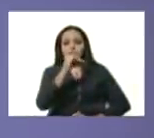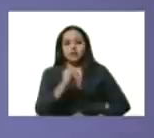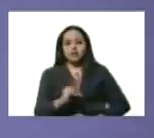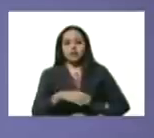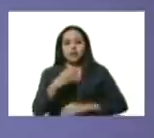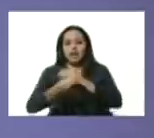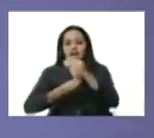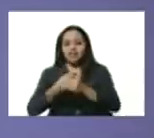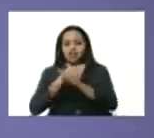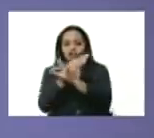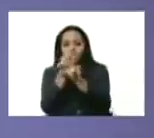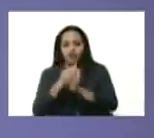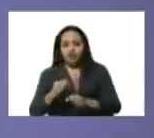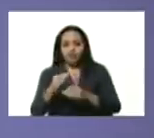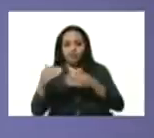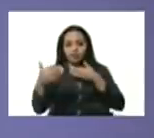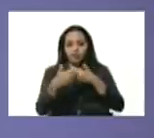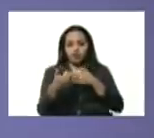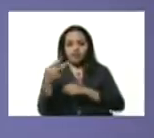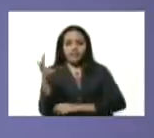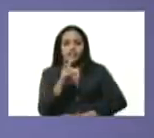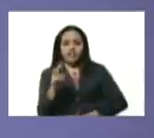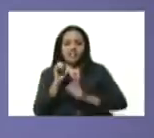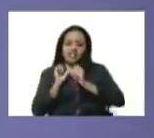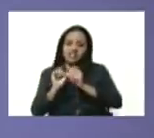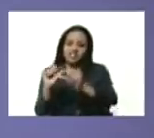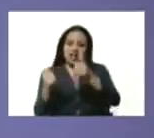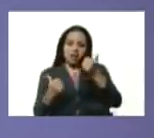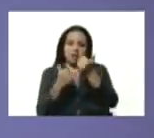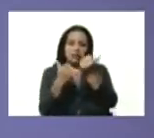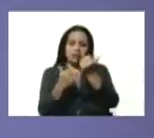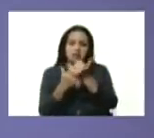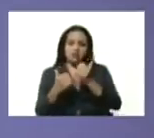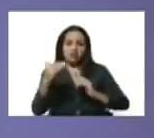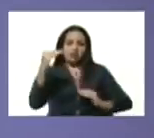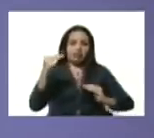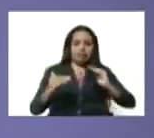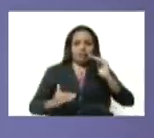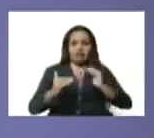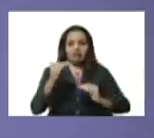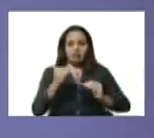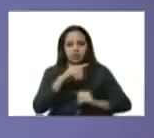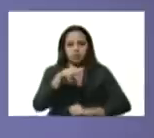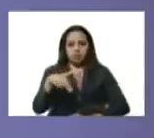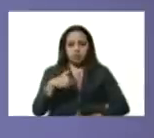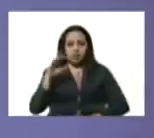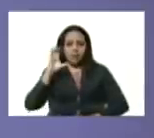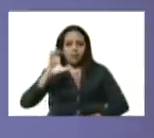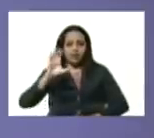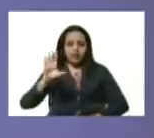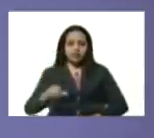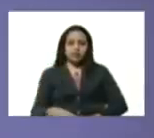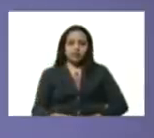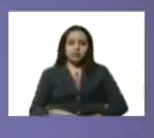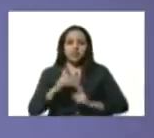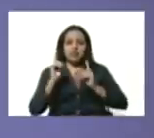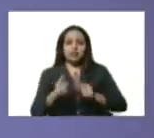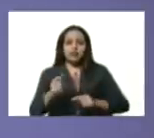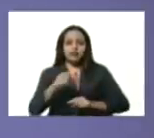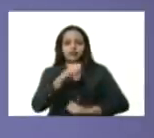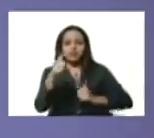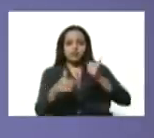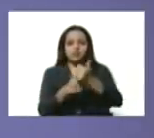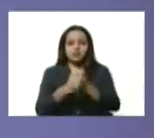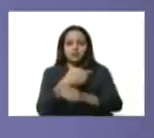trama criminal que desde allí también sigue cooperando con la desestabilización de nuestra patria. En otro contexto, el vicepresidente sectorial